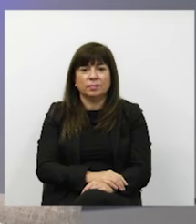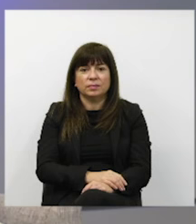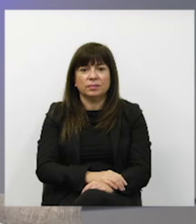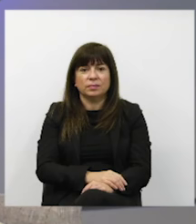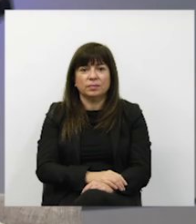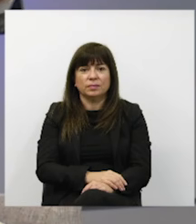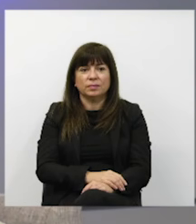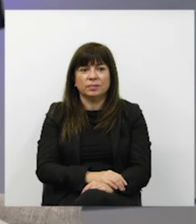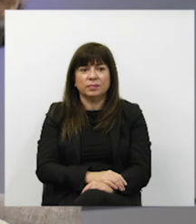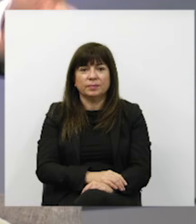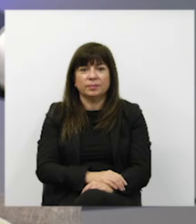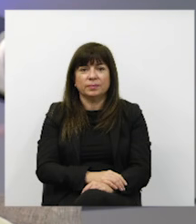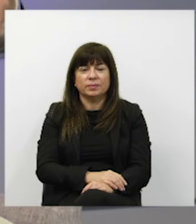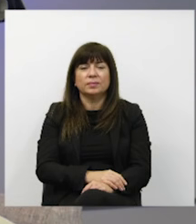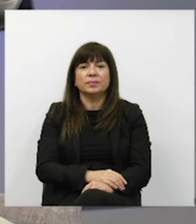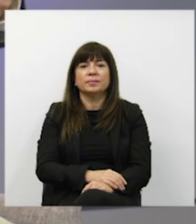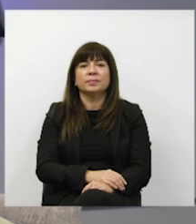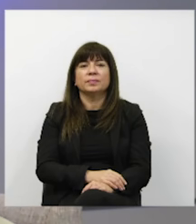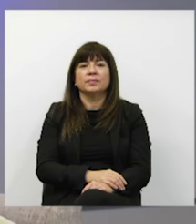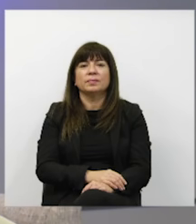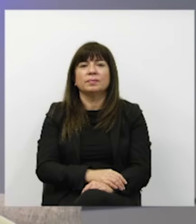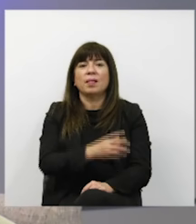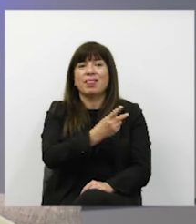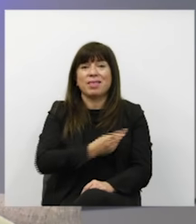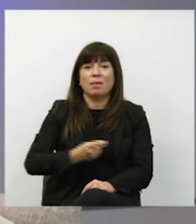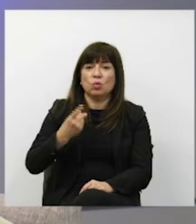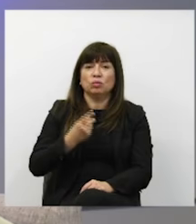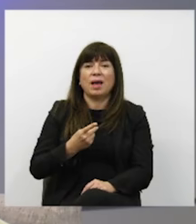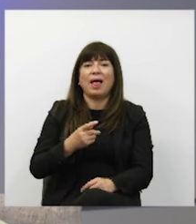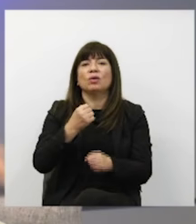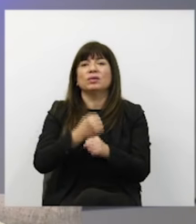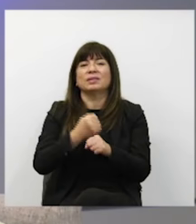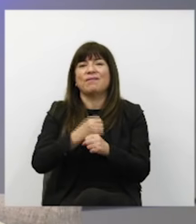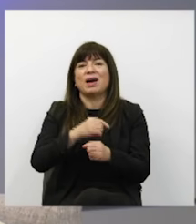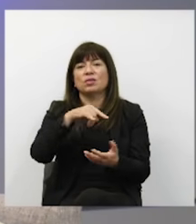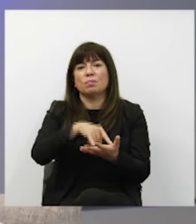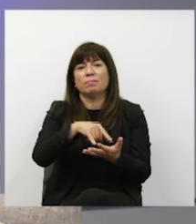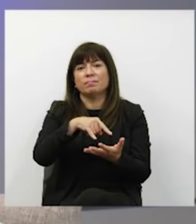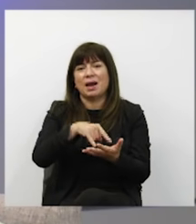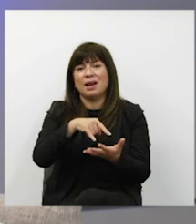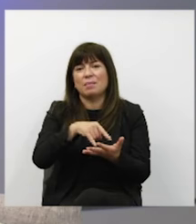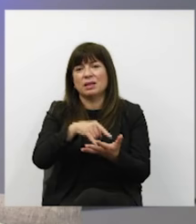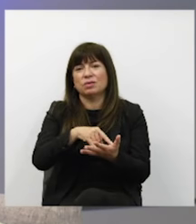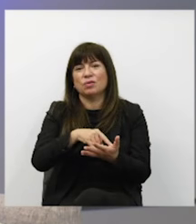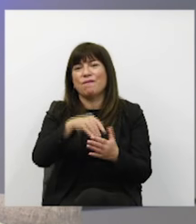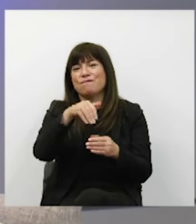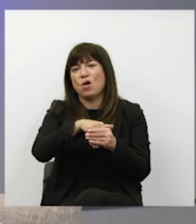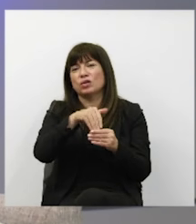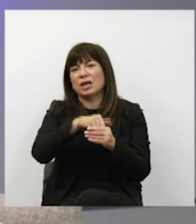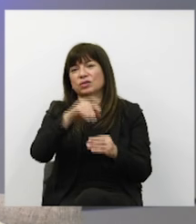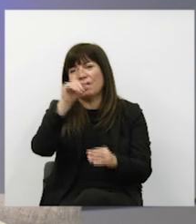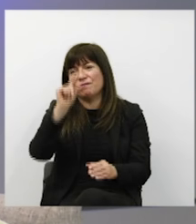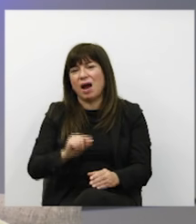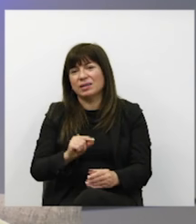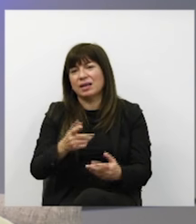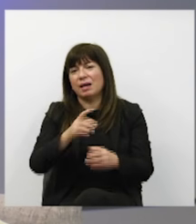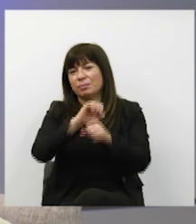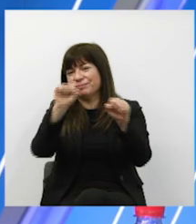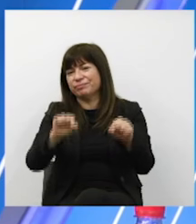que diputados que están en el fondo funcionando, que están operando en el Parlamento con un umbral de votación bastante bajo, digamos, por un sistema electoral que lo permite,